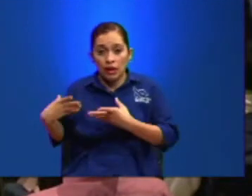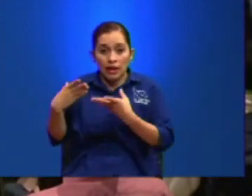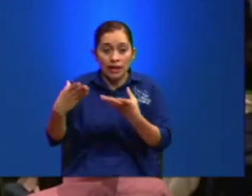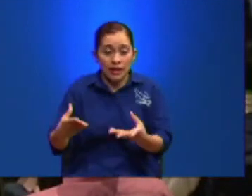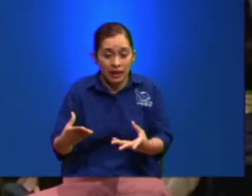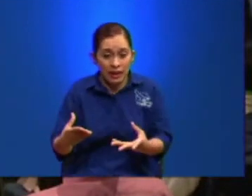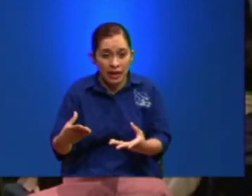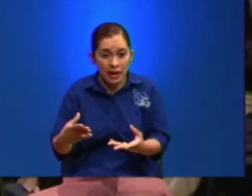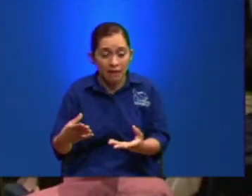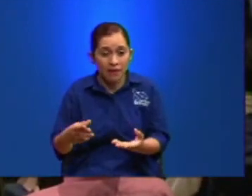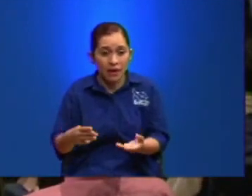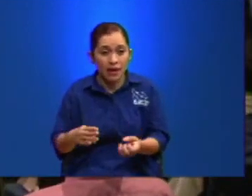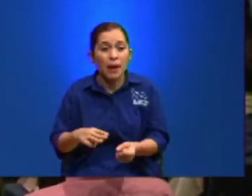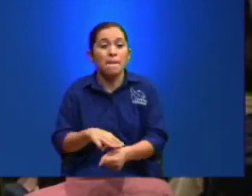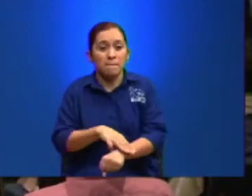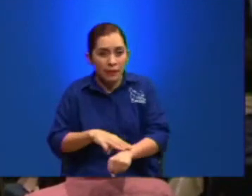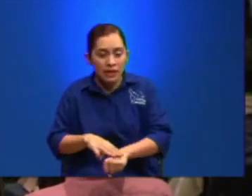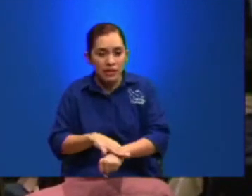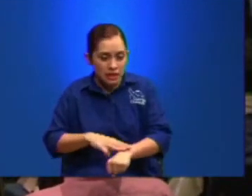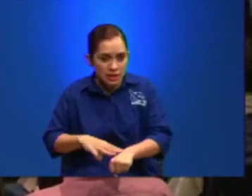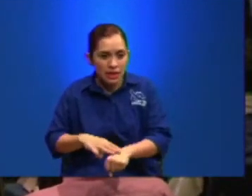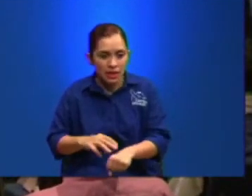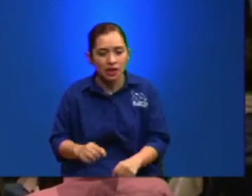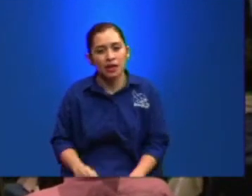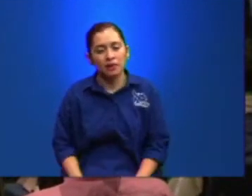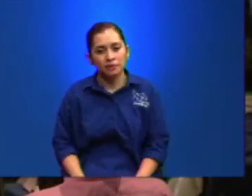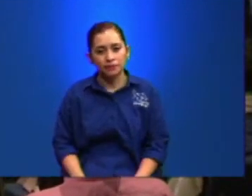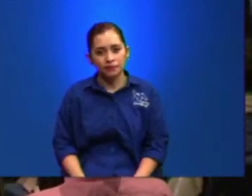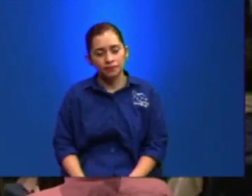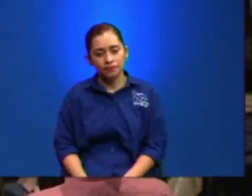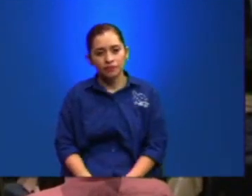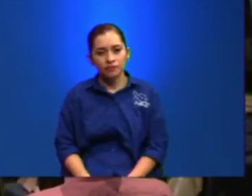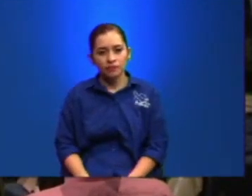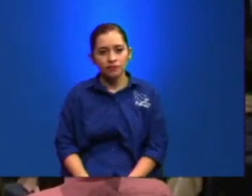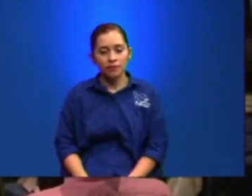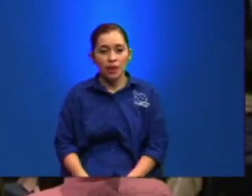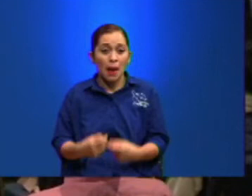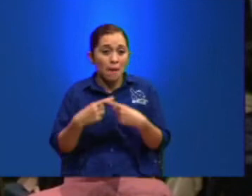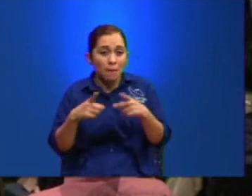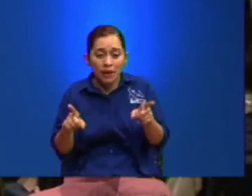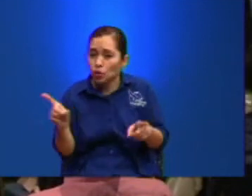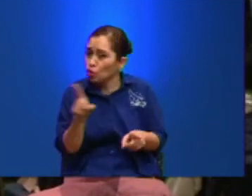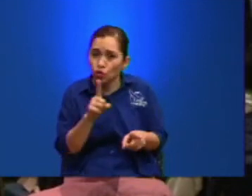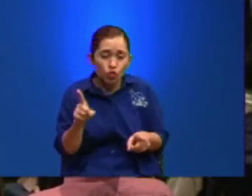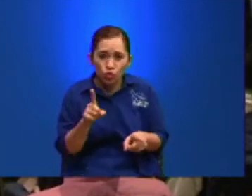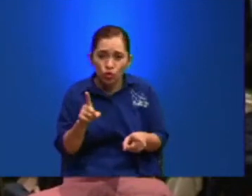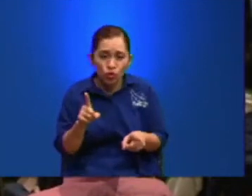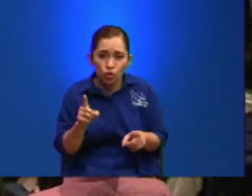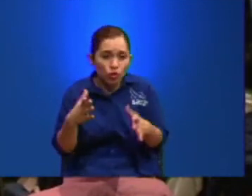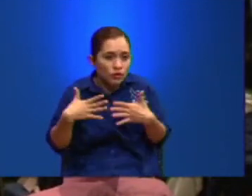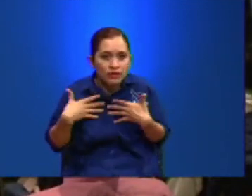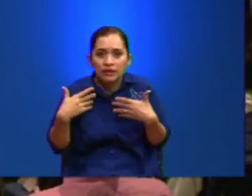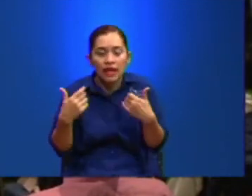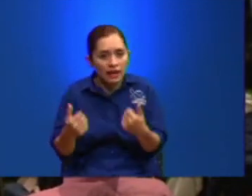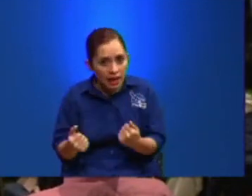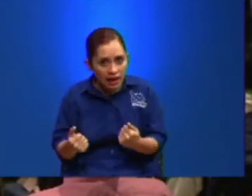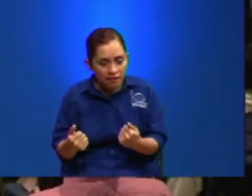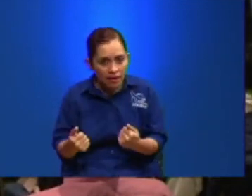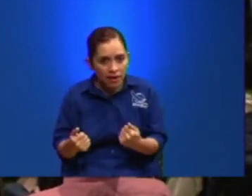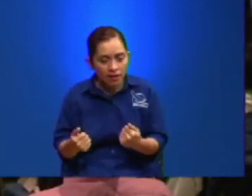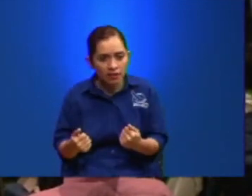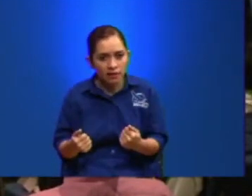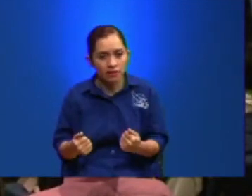bicarbonato y algunos remedios ahí que no curaban la gente iba con una úlcera sangrante a los